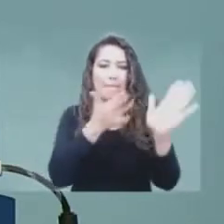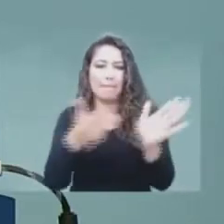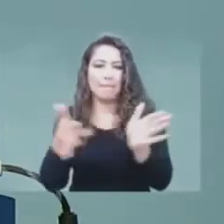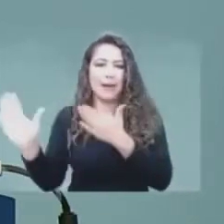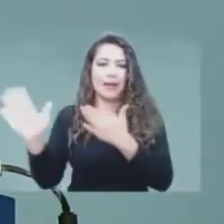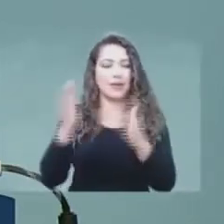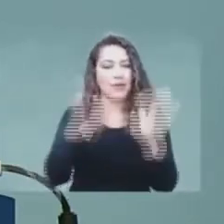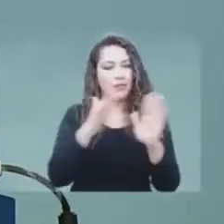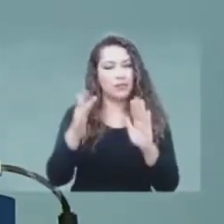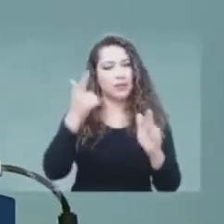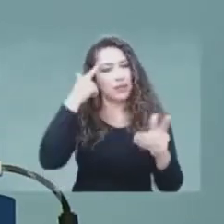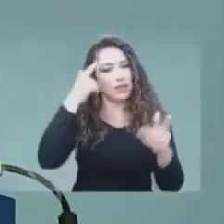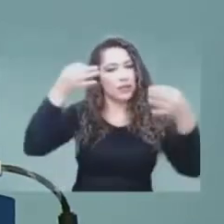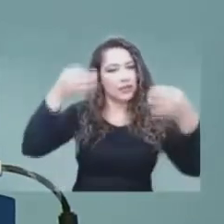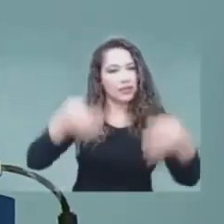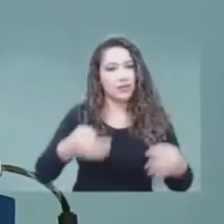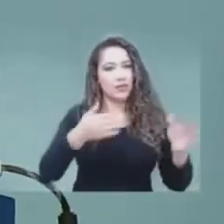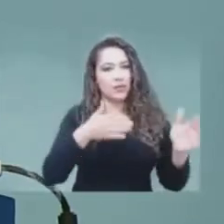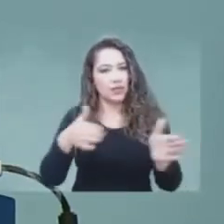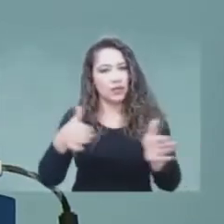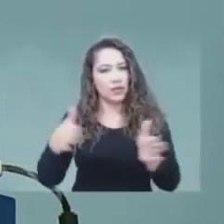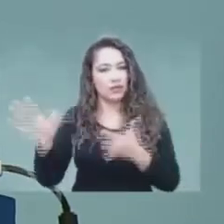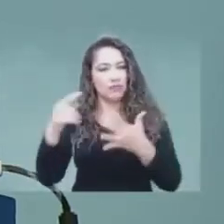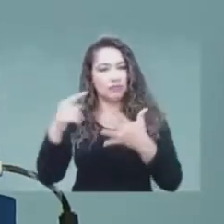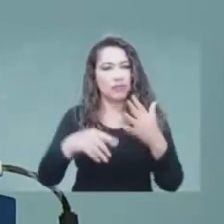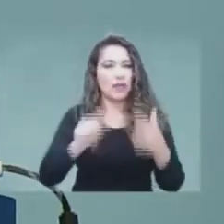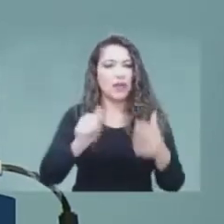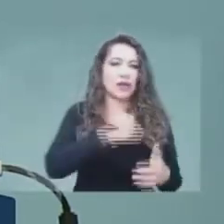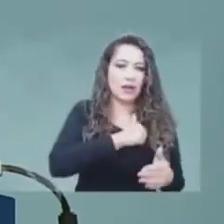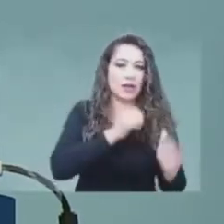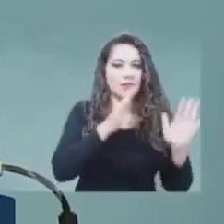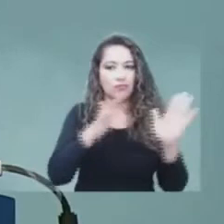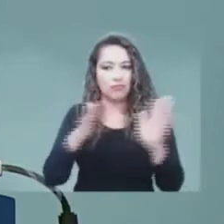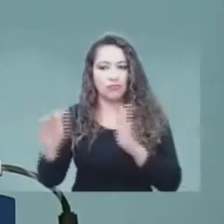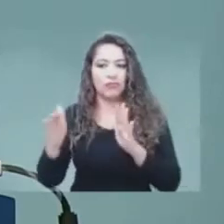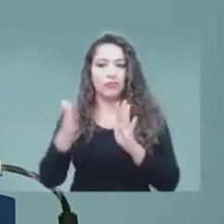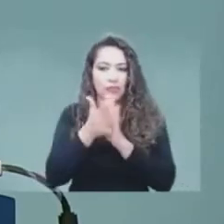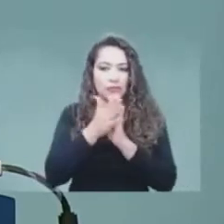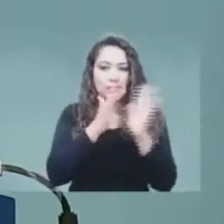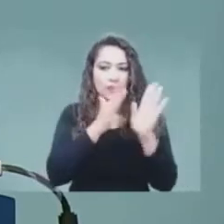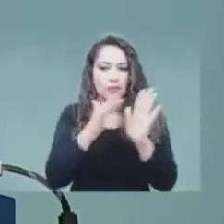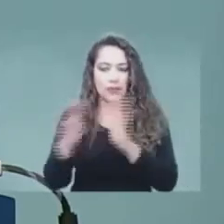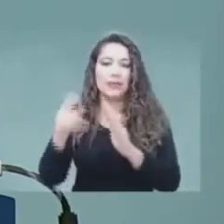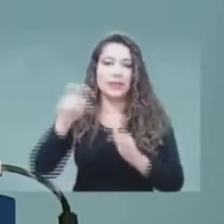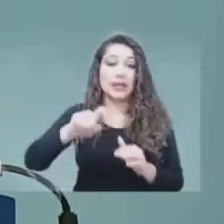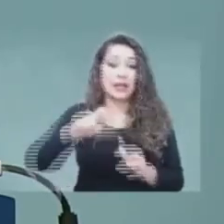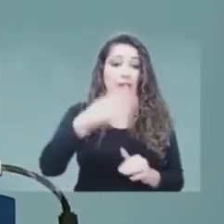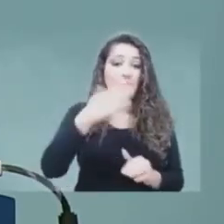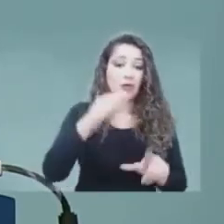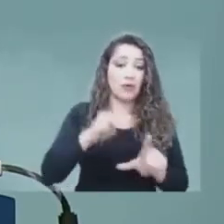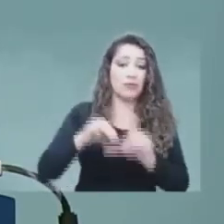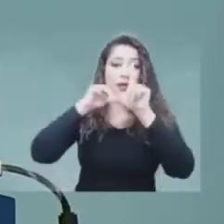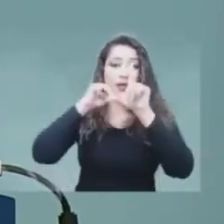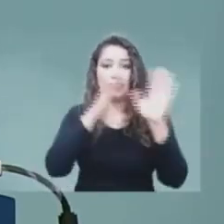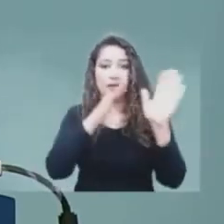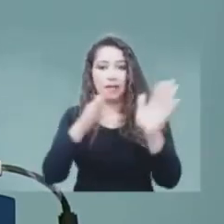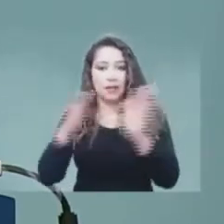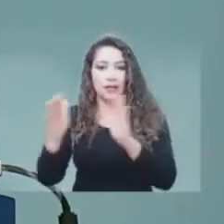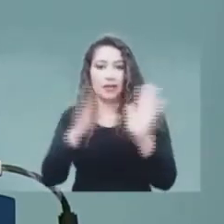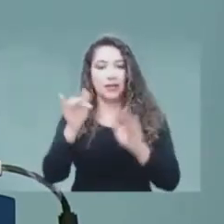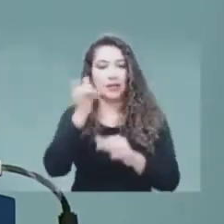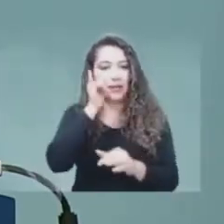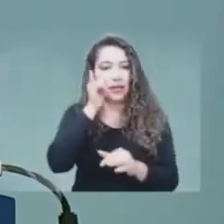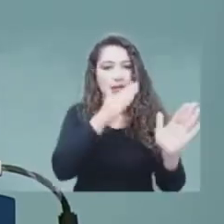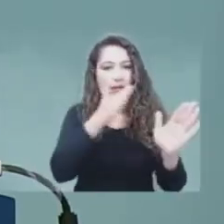en NICIT Canadá. Y la directora cuenta con un pregrado y maestría en ingeniería de sistemas y un PhD en